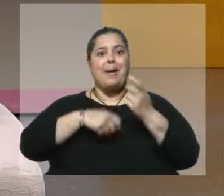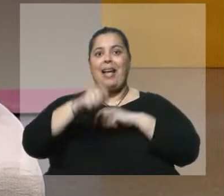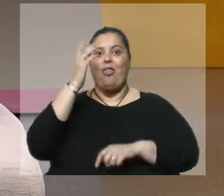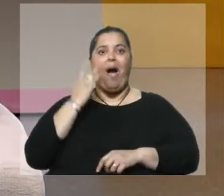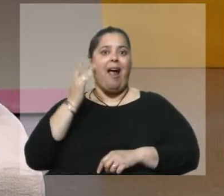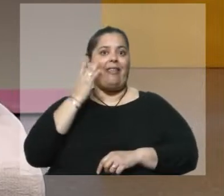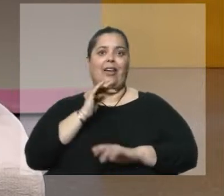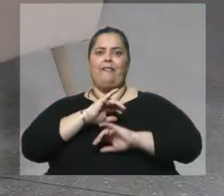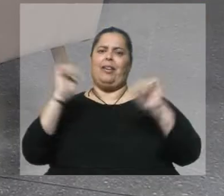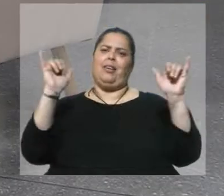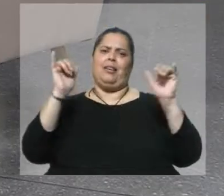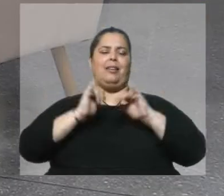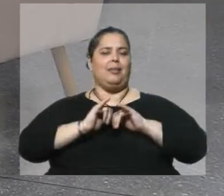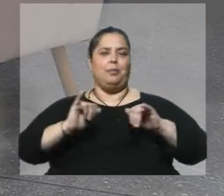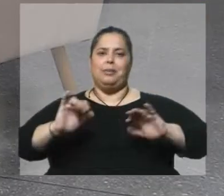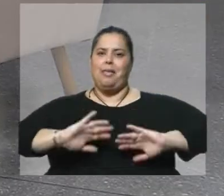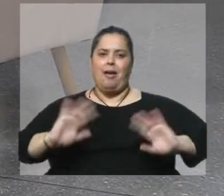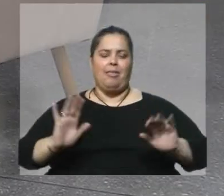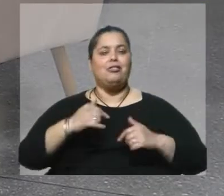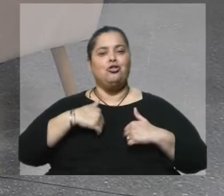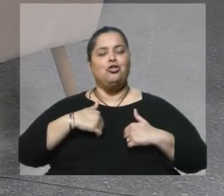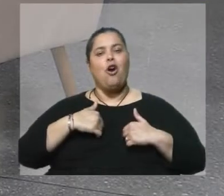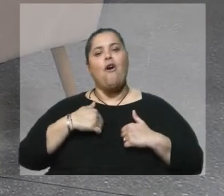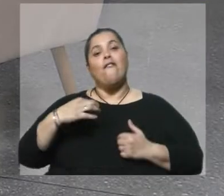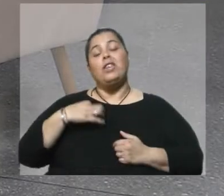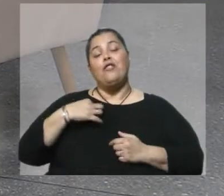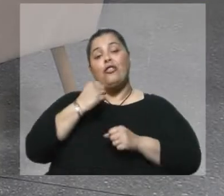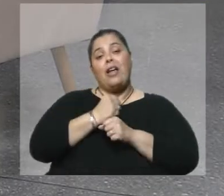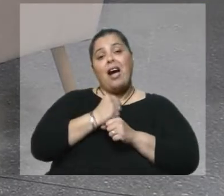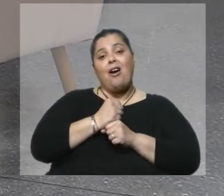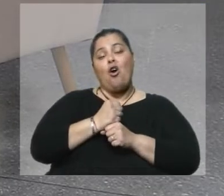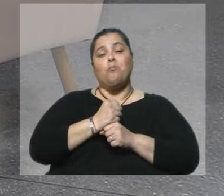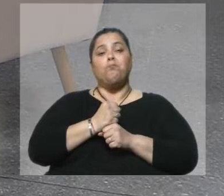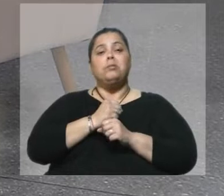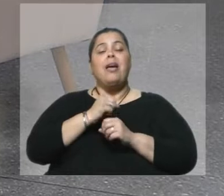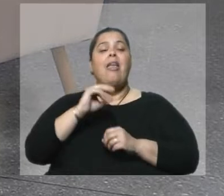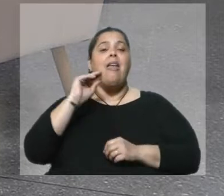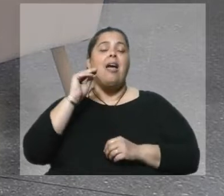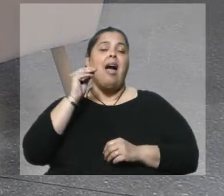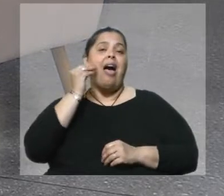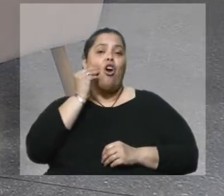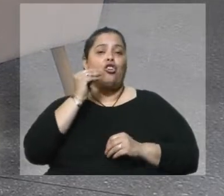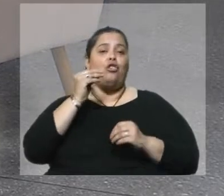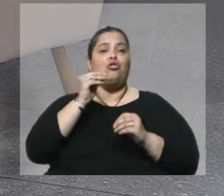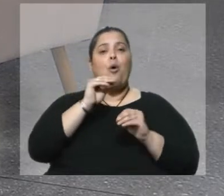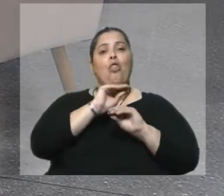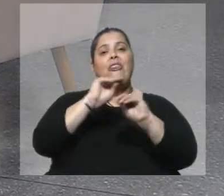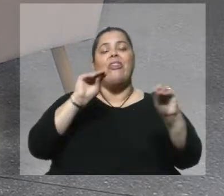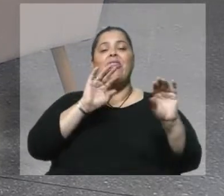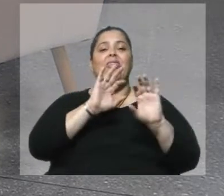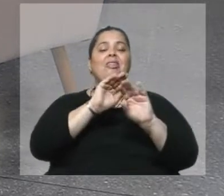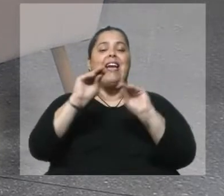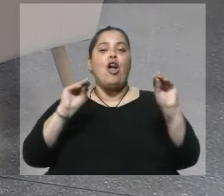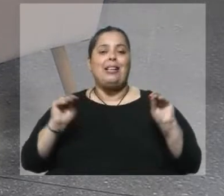se acabó la publicidad. Y solo vivo del interiorismo y del arte. Hoy repasaba tus cosas, ¿no?